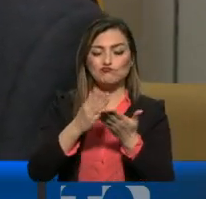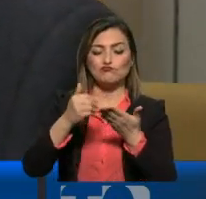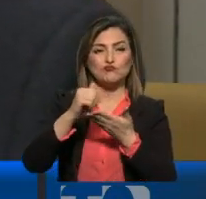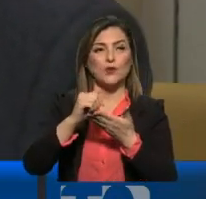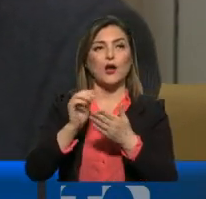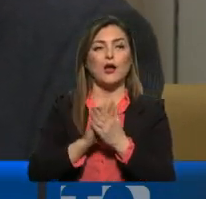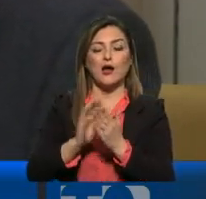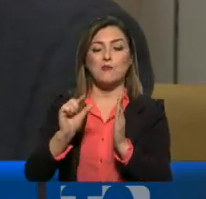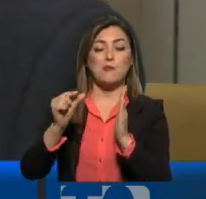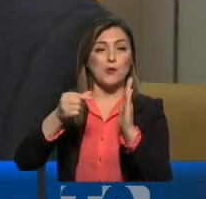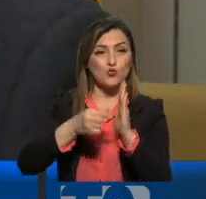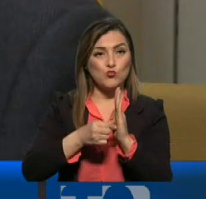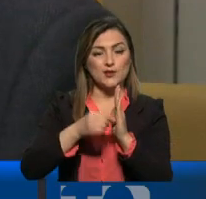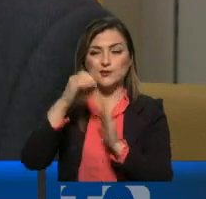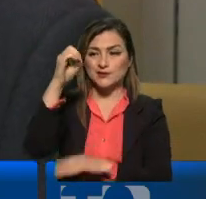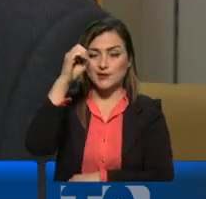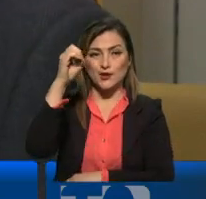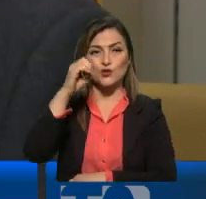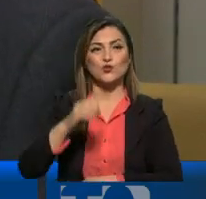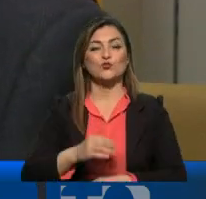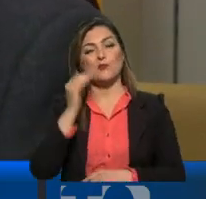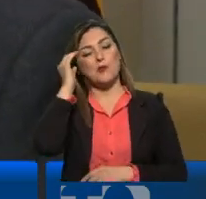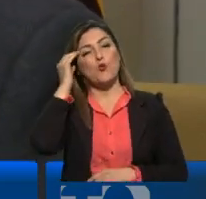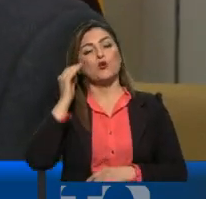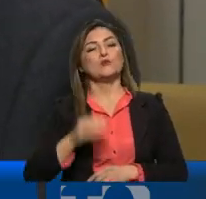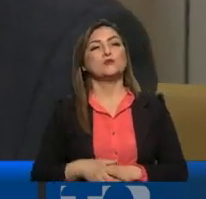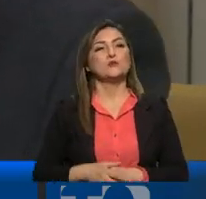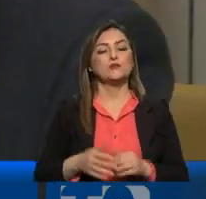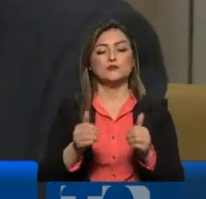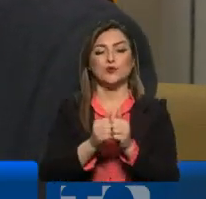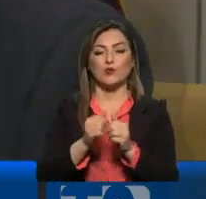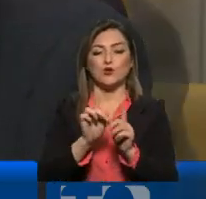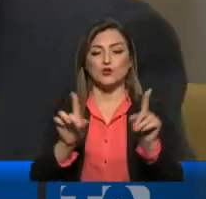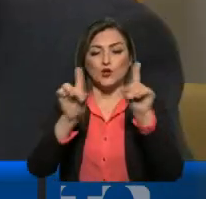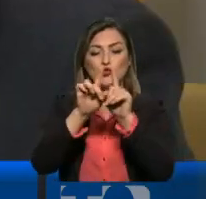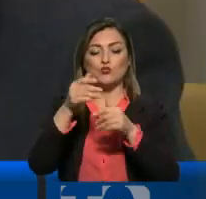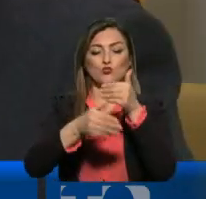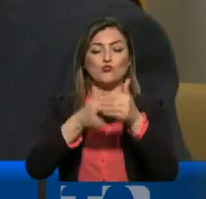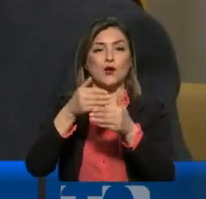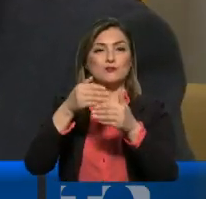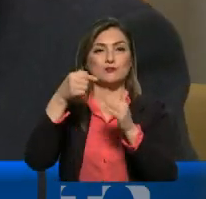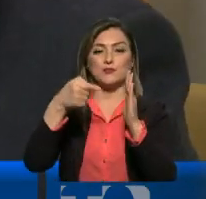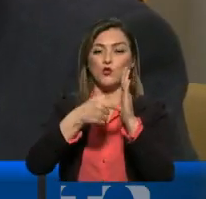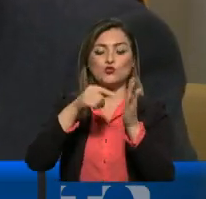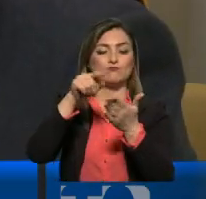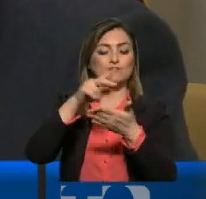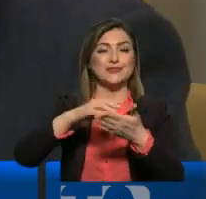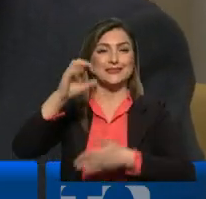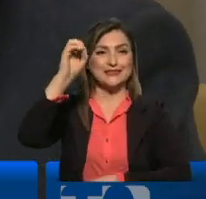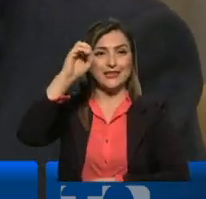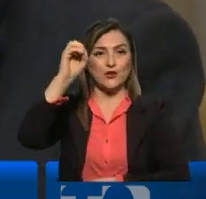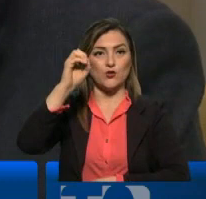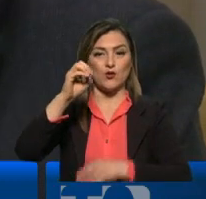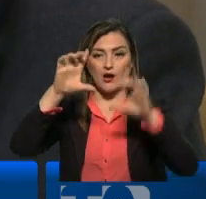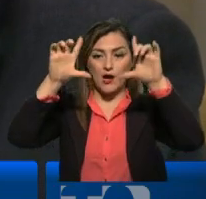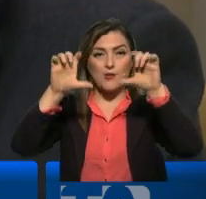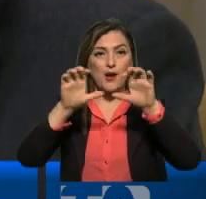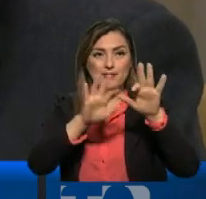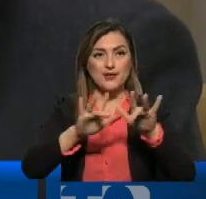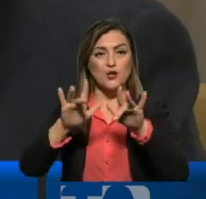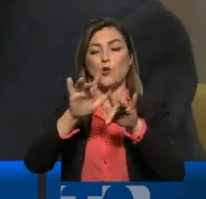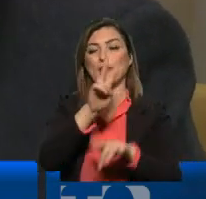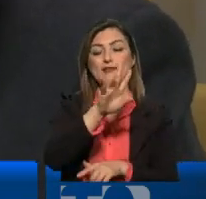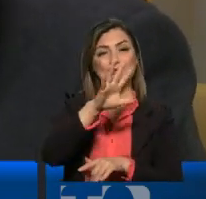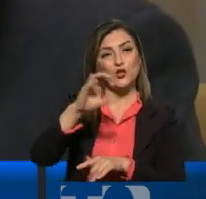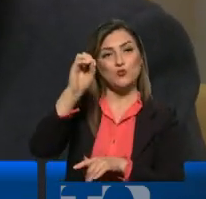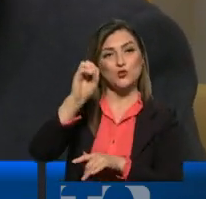cero. Máquinas automáticas para el tratamiento y procesamiento de datos bajan a cero. Cámaras digitales y videocámaras pasan del